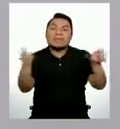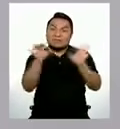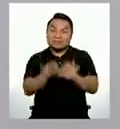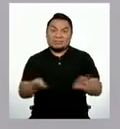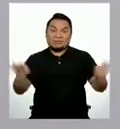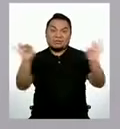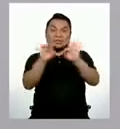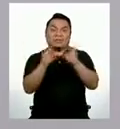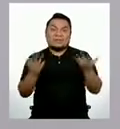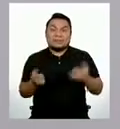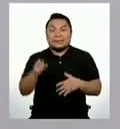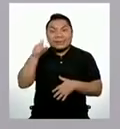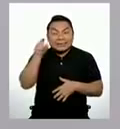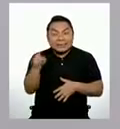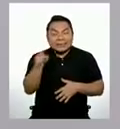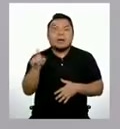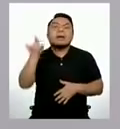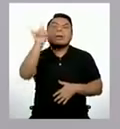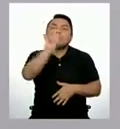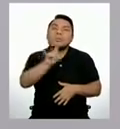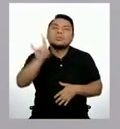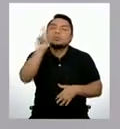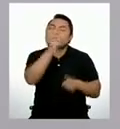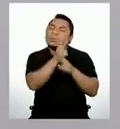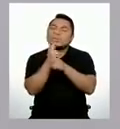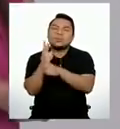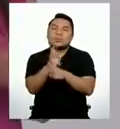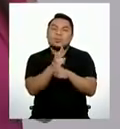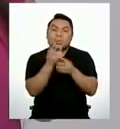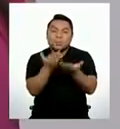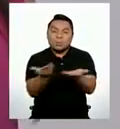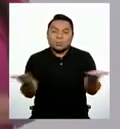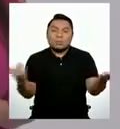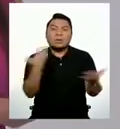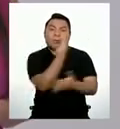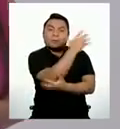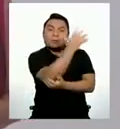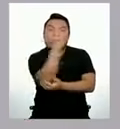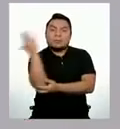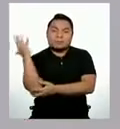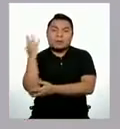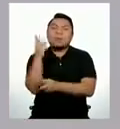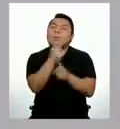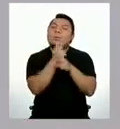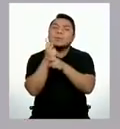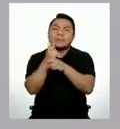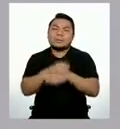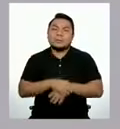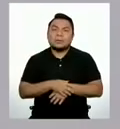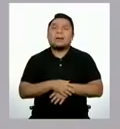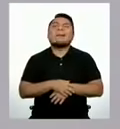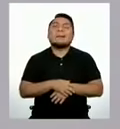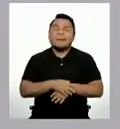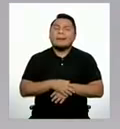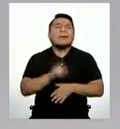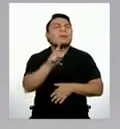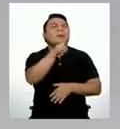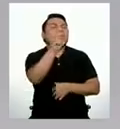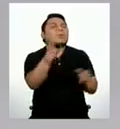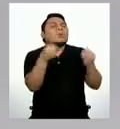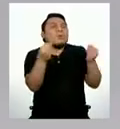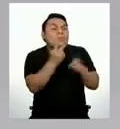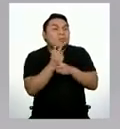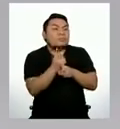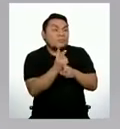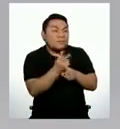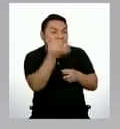En este caso es sobre el uso y cuidado de los recursos que nos brinda la naturaleza. Y cómo debemos cuidarlos y preservarlos,